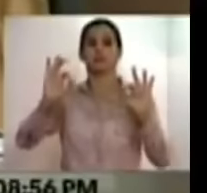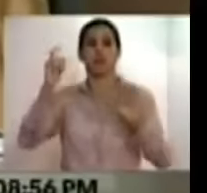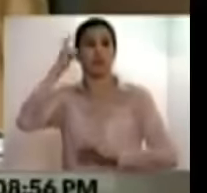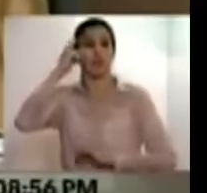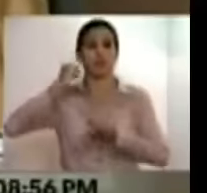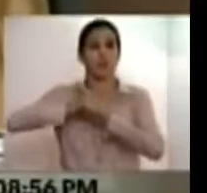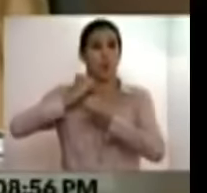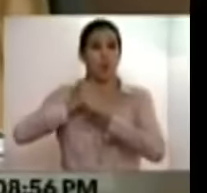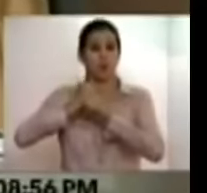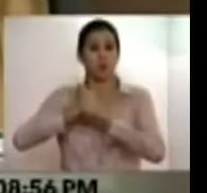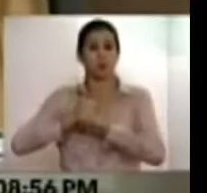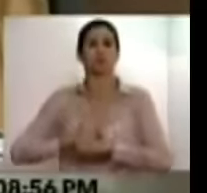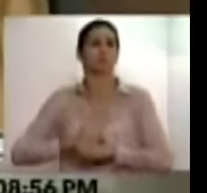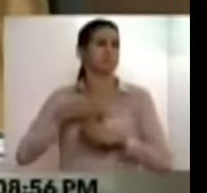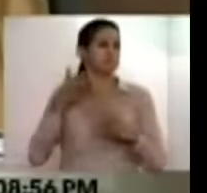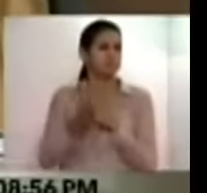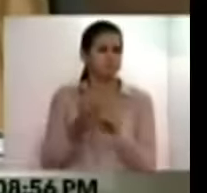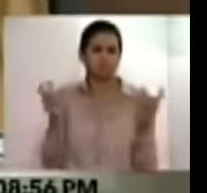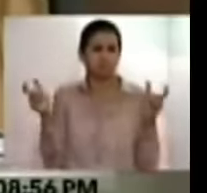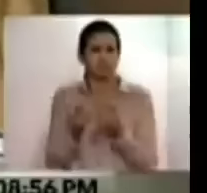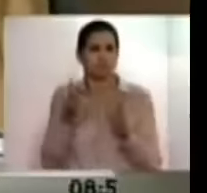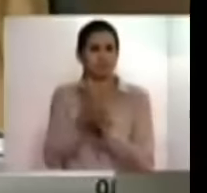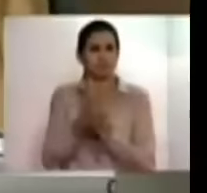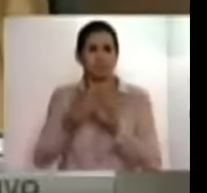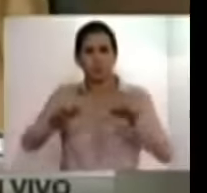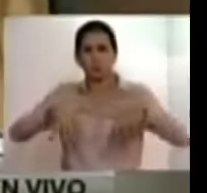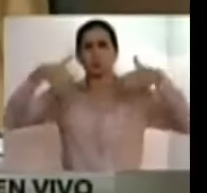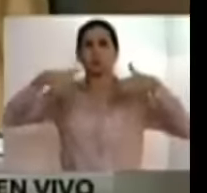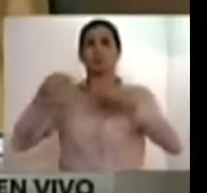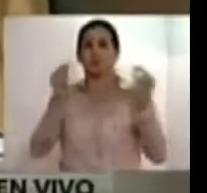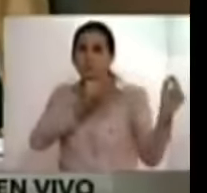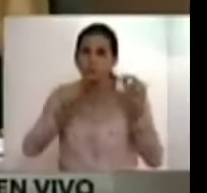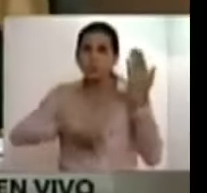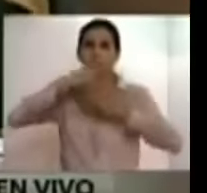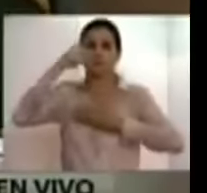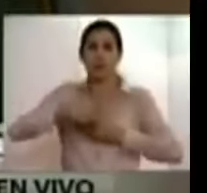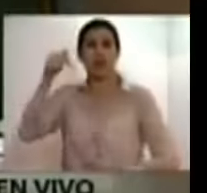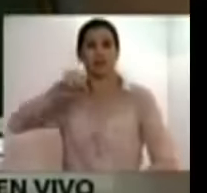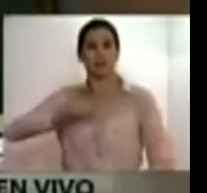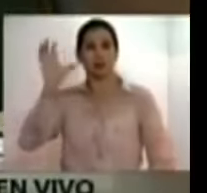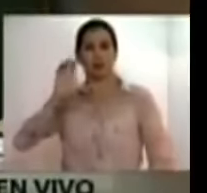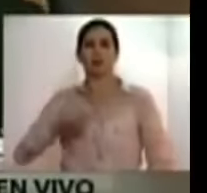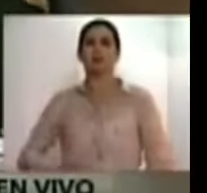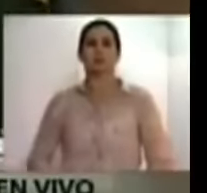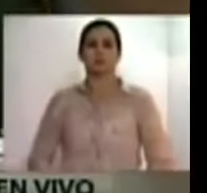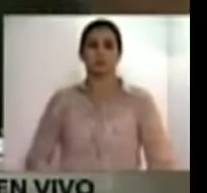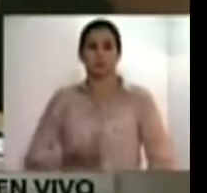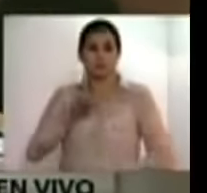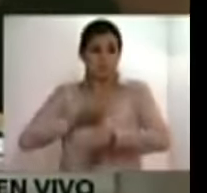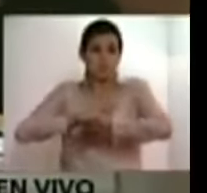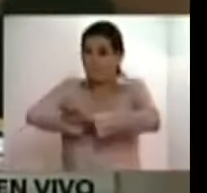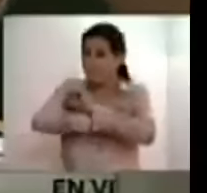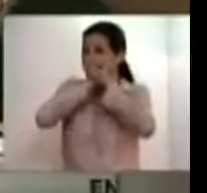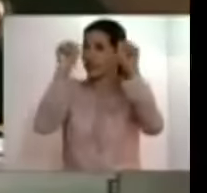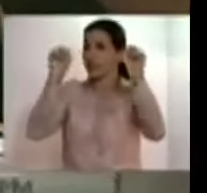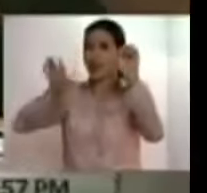trabajo, de evaluación y de planificación para la acción en Caracas, desde la primera hora de la mañana